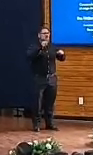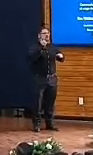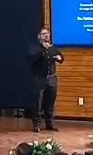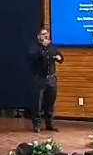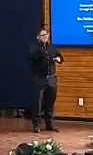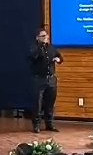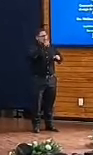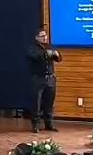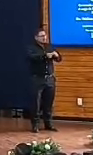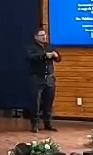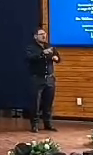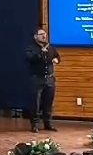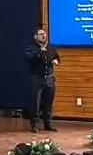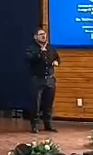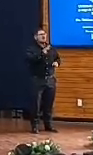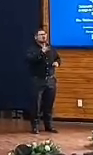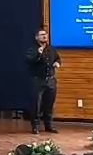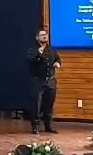perspectiva